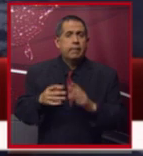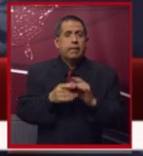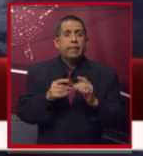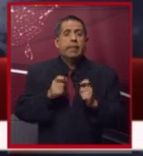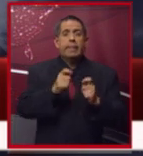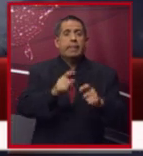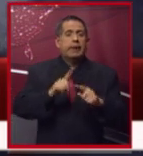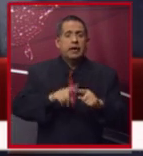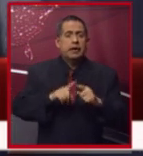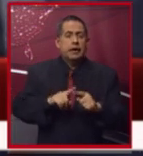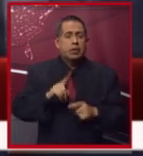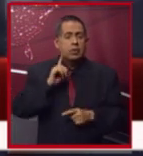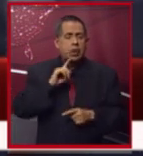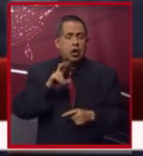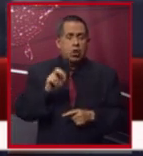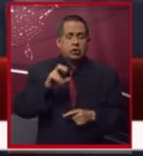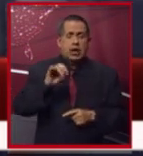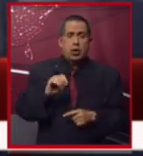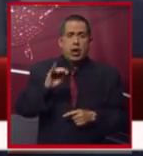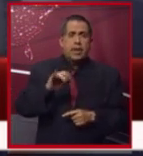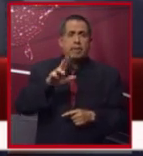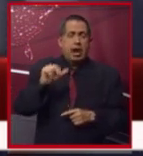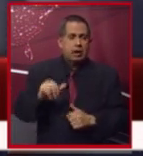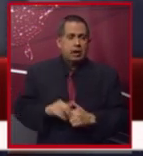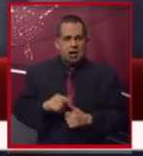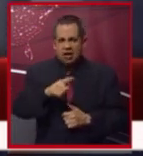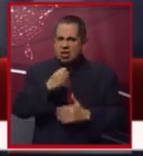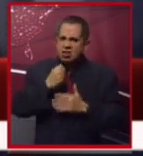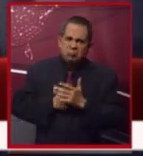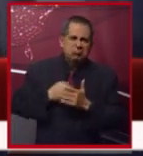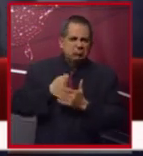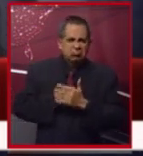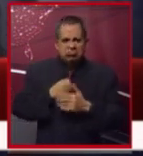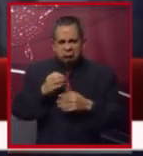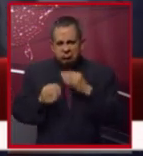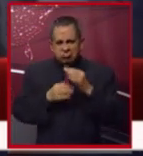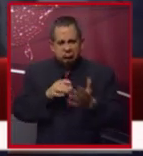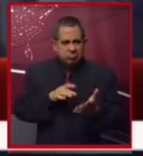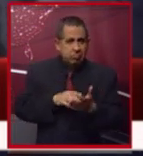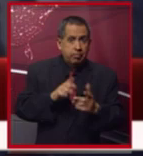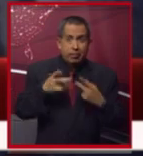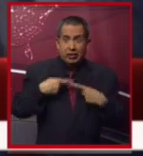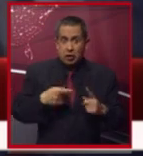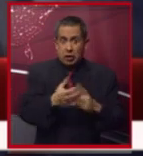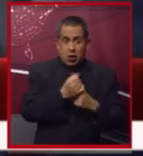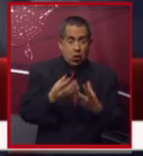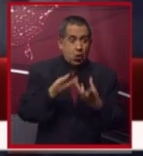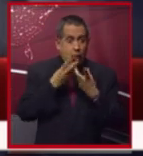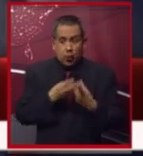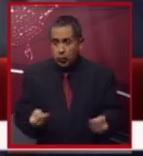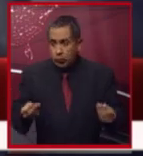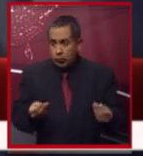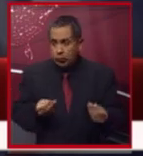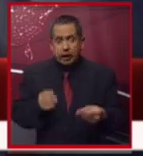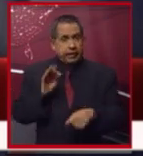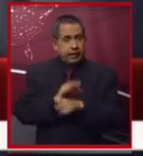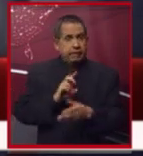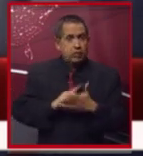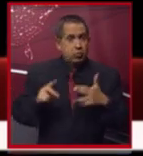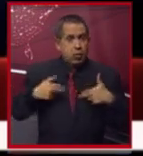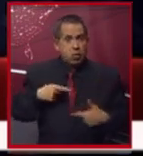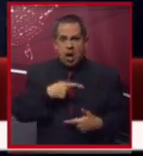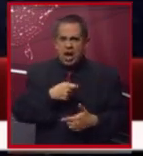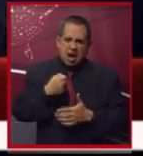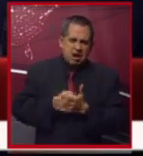doña Rosario Ibarra de Piedra, en reconocimiento a su lucha por encontrar a personas víctimas de desaparición forzada y en la defensa de los derechos